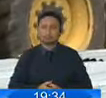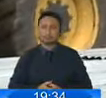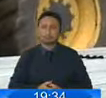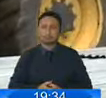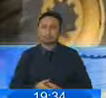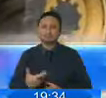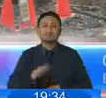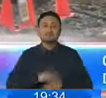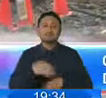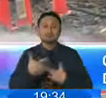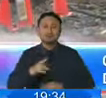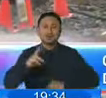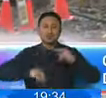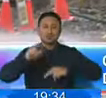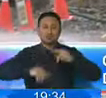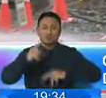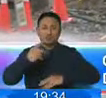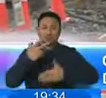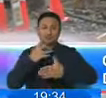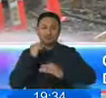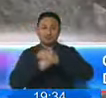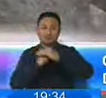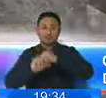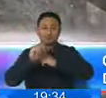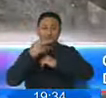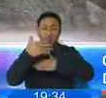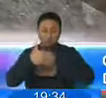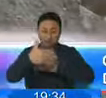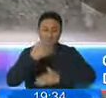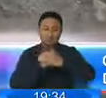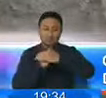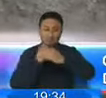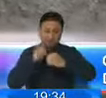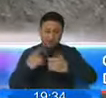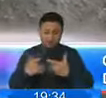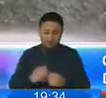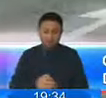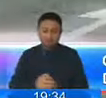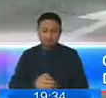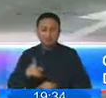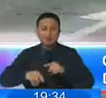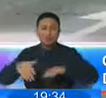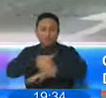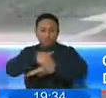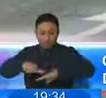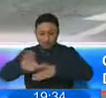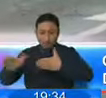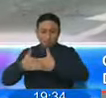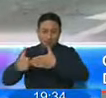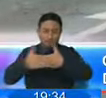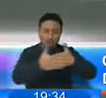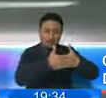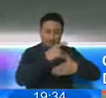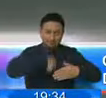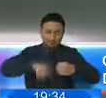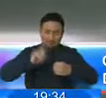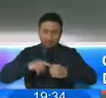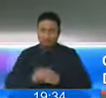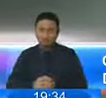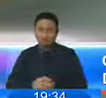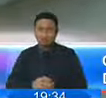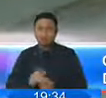Debido a las obras que se realizan para la construcción de la segunda fase del metro de Quito, se han tenido que llevar a cabo varios cierres viales en la ciudad.